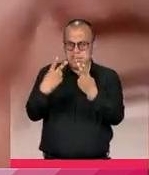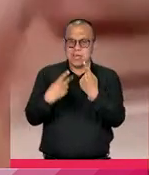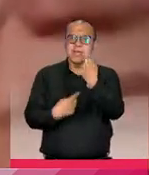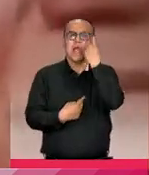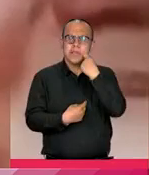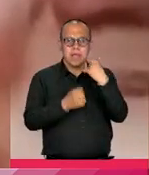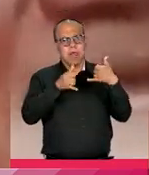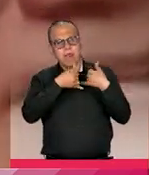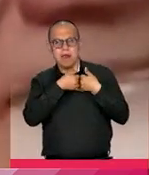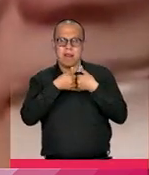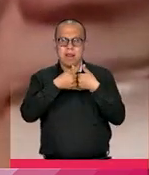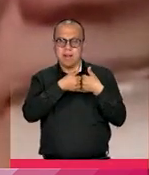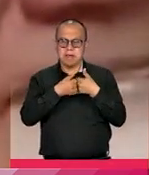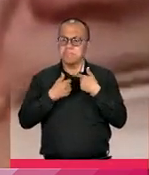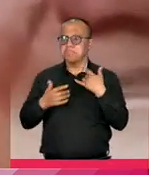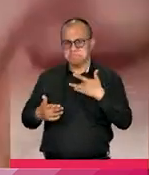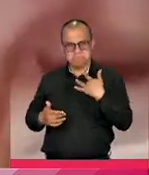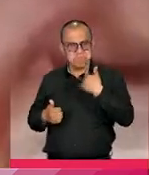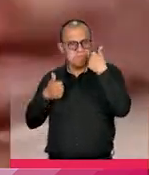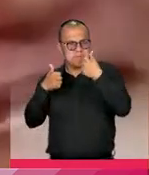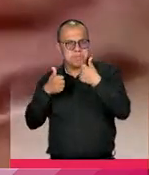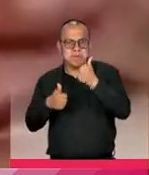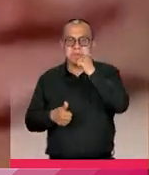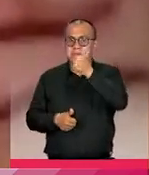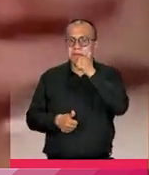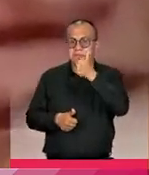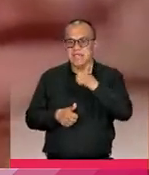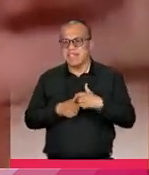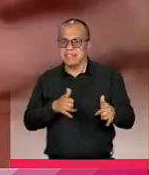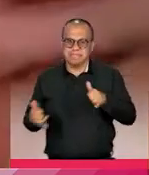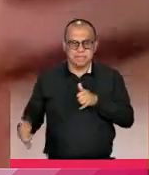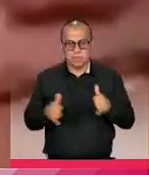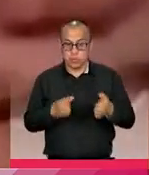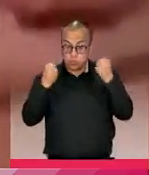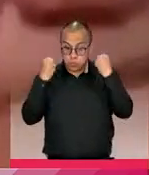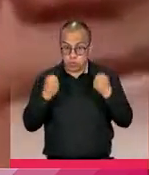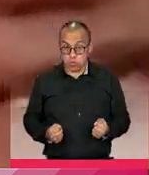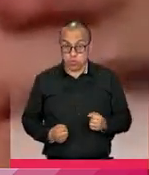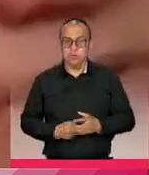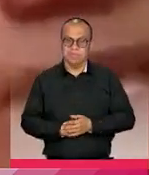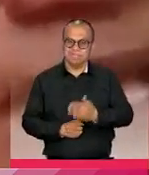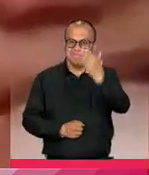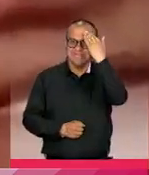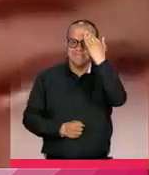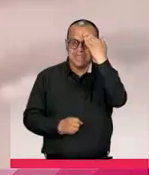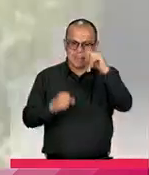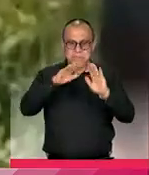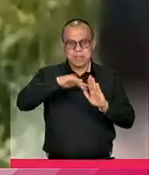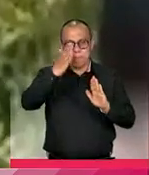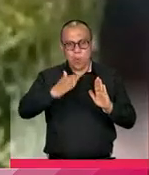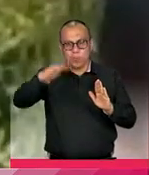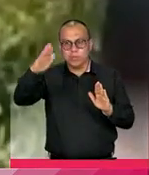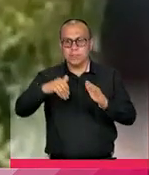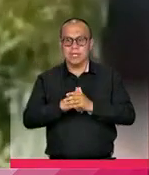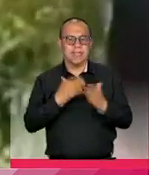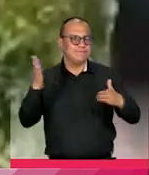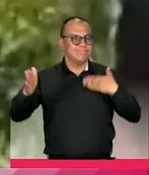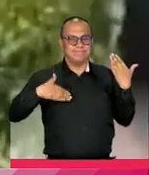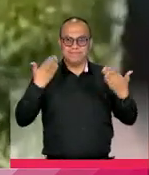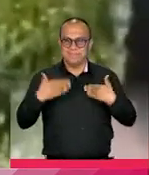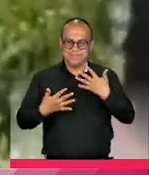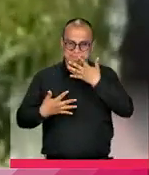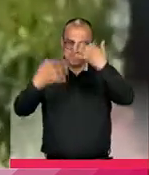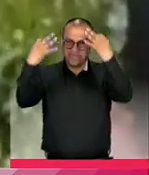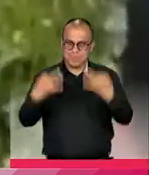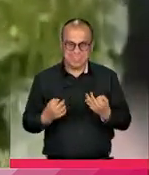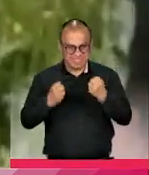él y me dijo, mami, me siento muy bien, ya desde mañana empieza lo duro porque ya empieza la montaña. La verdad, muy contentos, de verdad, haciendo